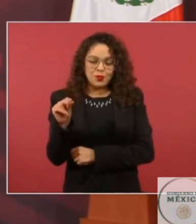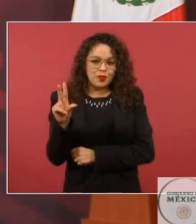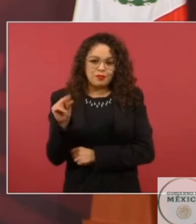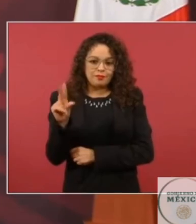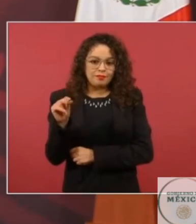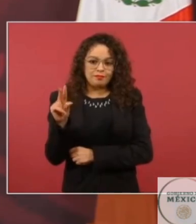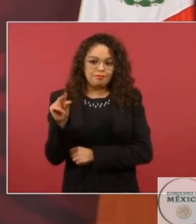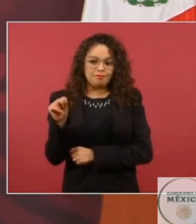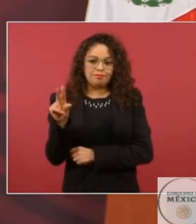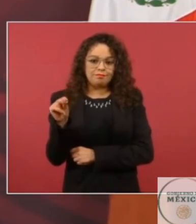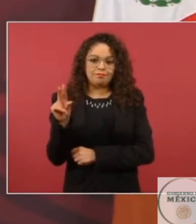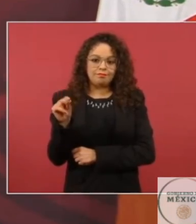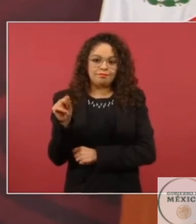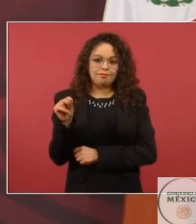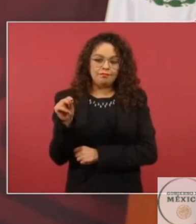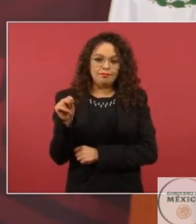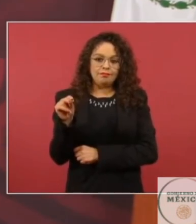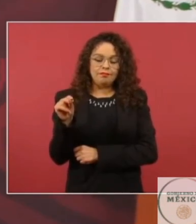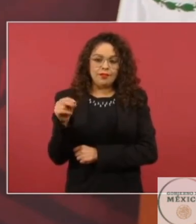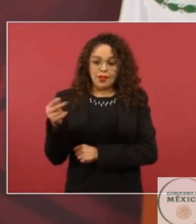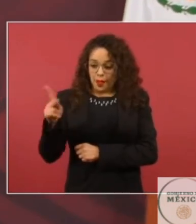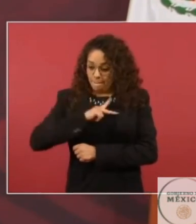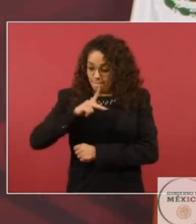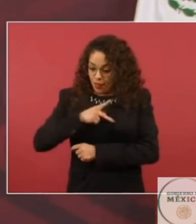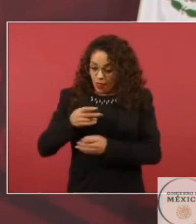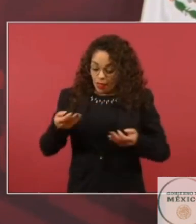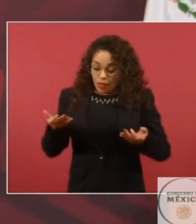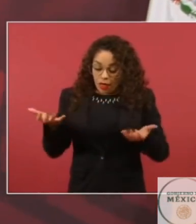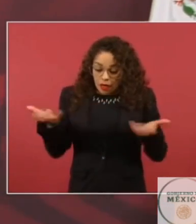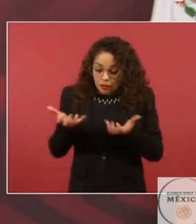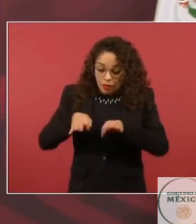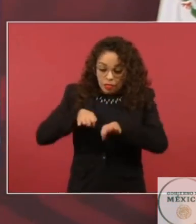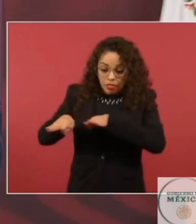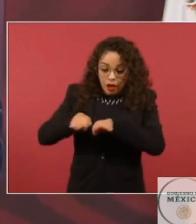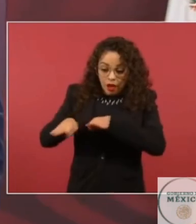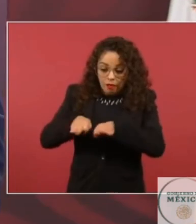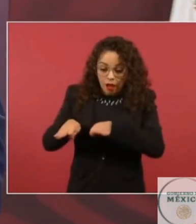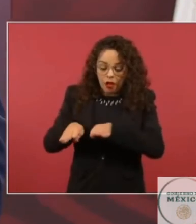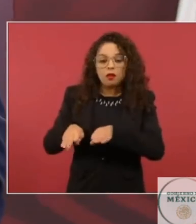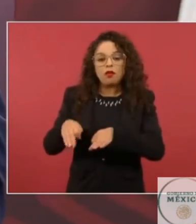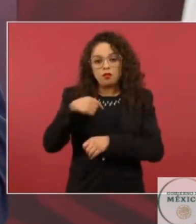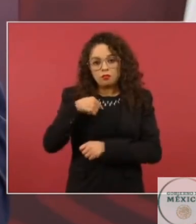Tenemos que rendir cuentas al pueblo nos debemos,